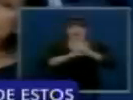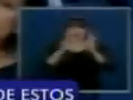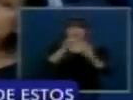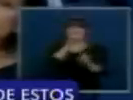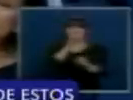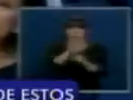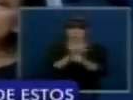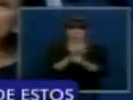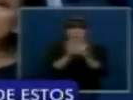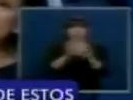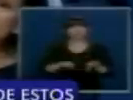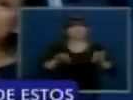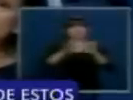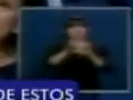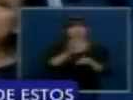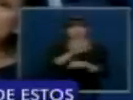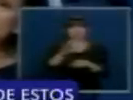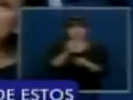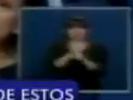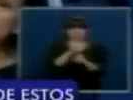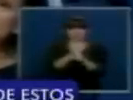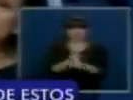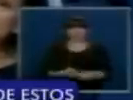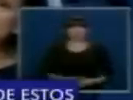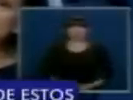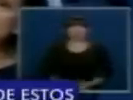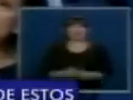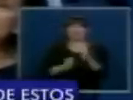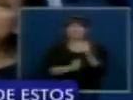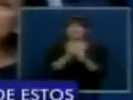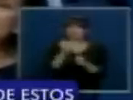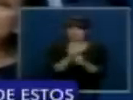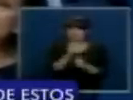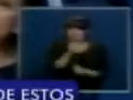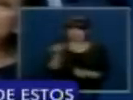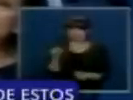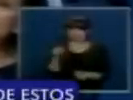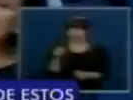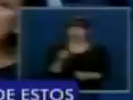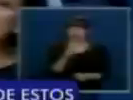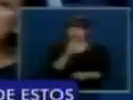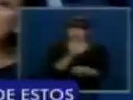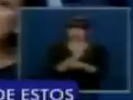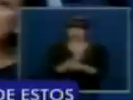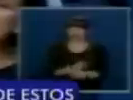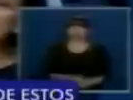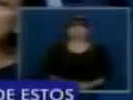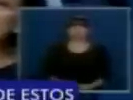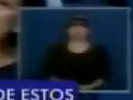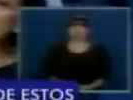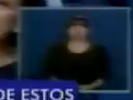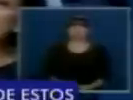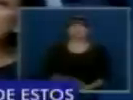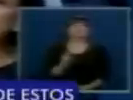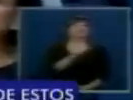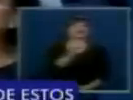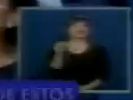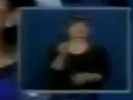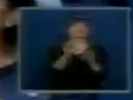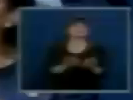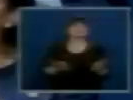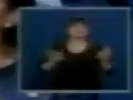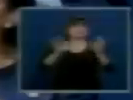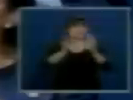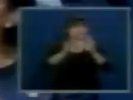la relevancia de su tarea. La mayoría de ellos lo son. Ellas y ellos son fundamentales